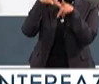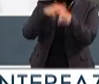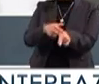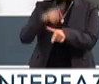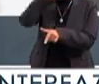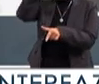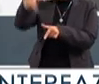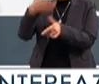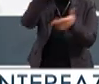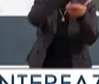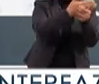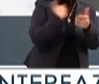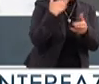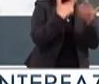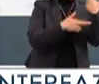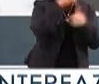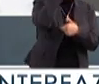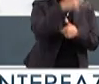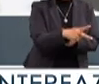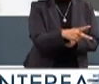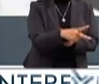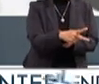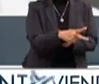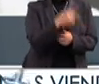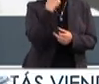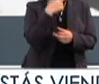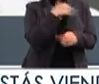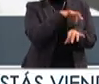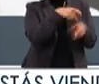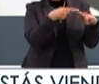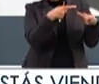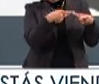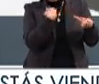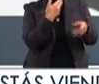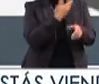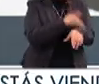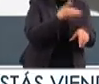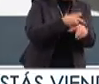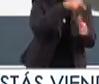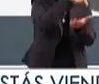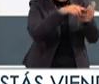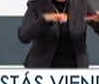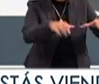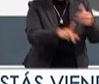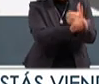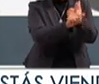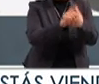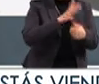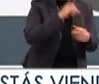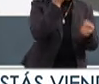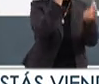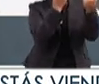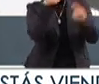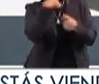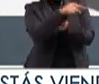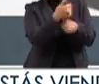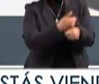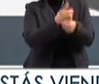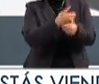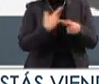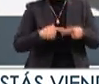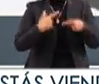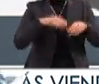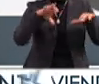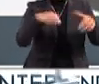trabajando en ese sentido en mi regreso a México para diseñar soluciones desde lo local para los problemas que aquejan a nuestras